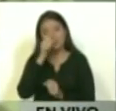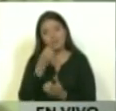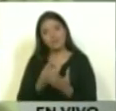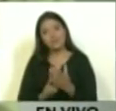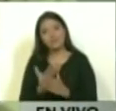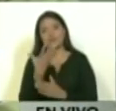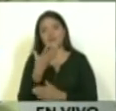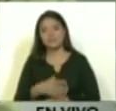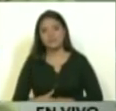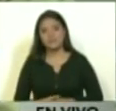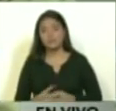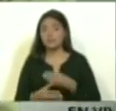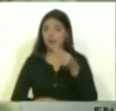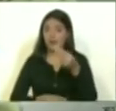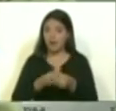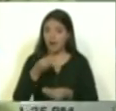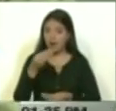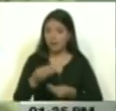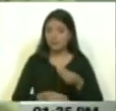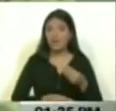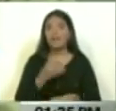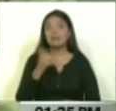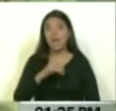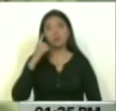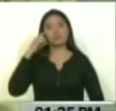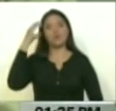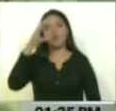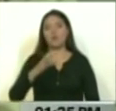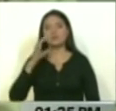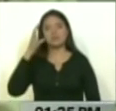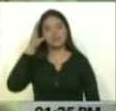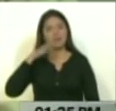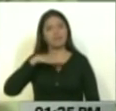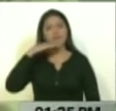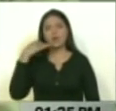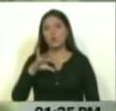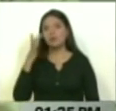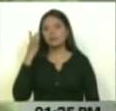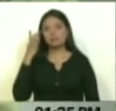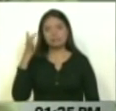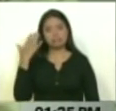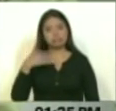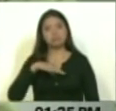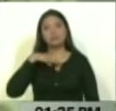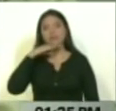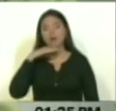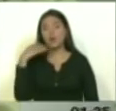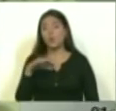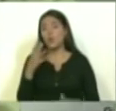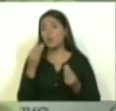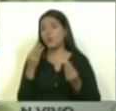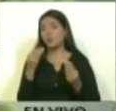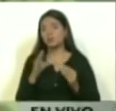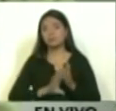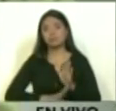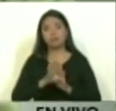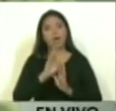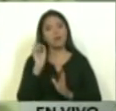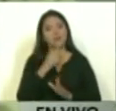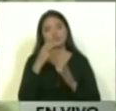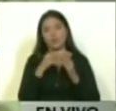cree, que hace y que tiene una conciencia superior, una inteligencia superior. Son infinitamente superiores a todos